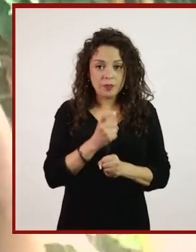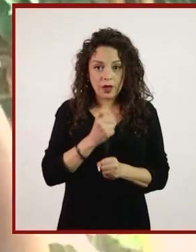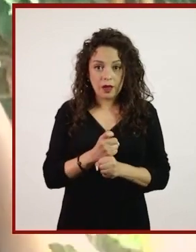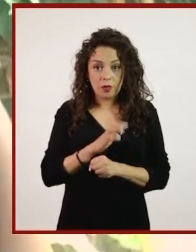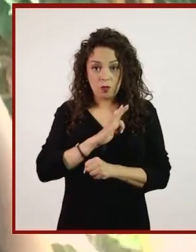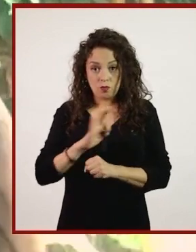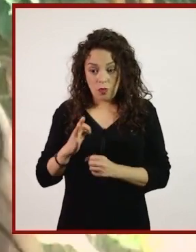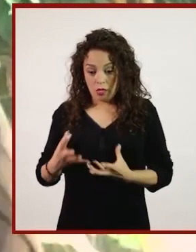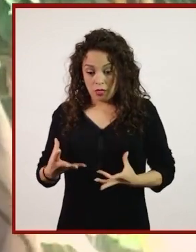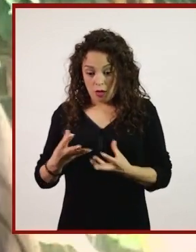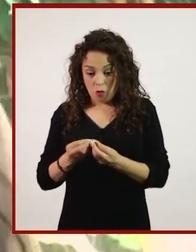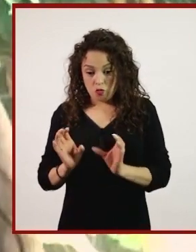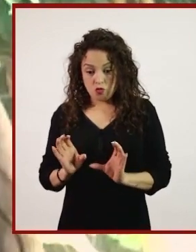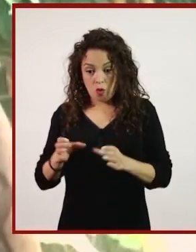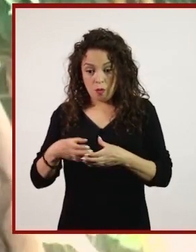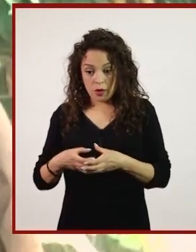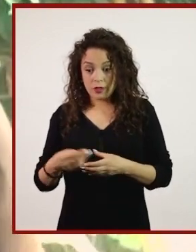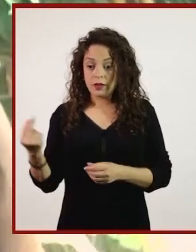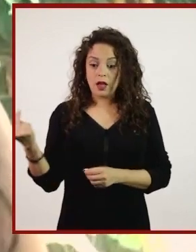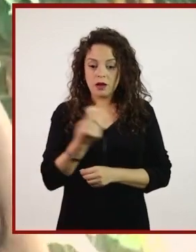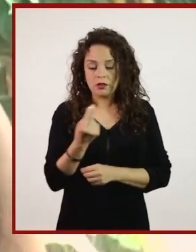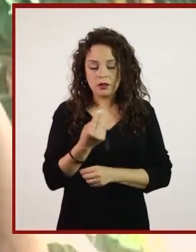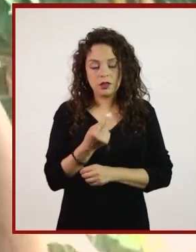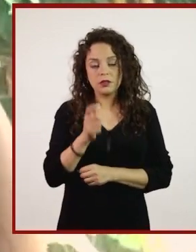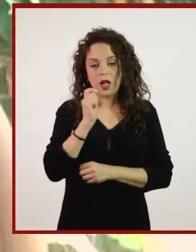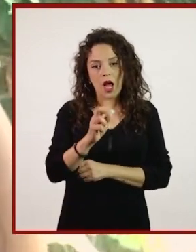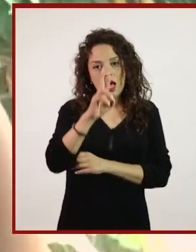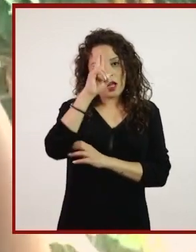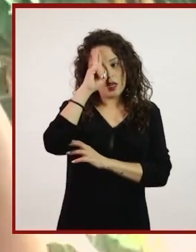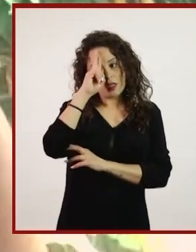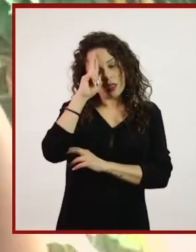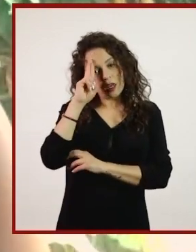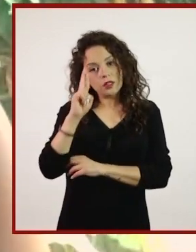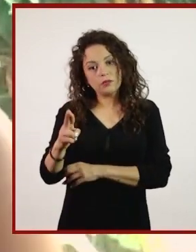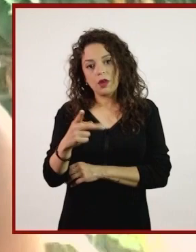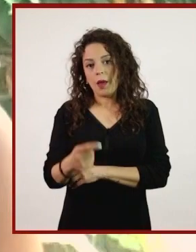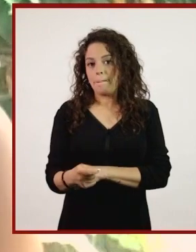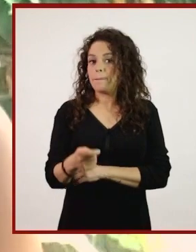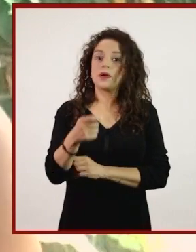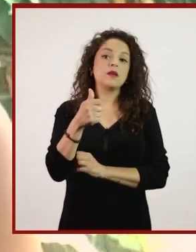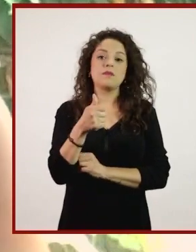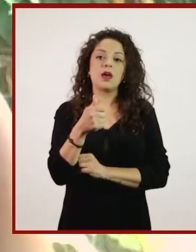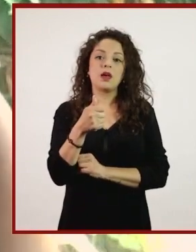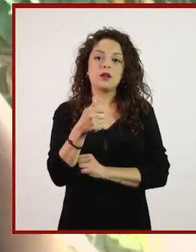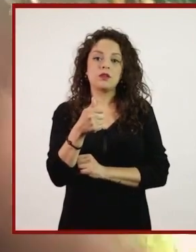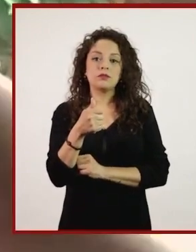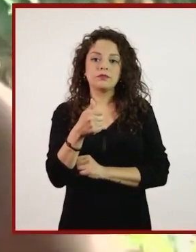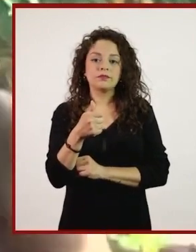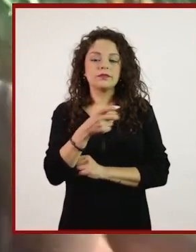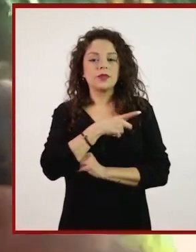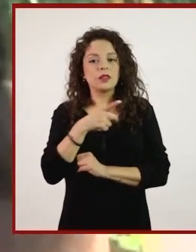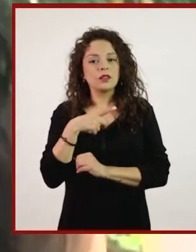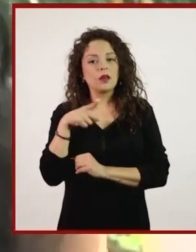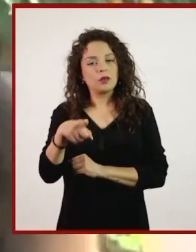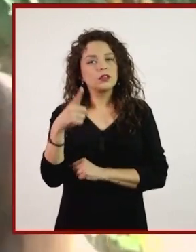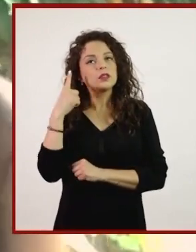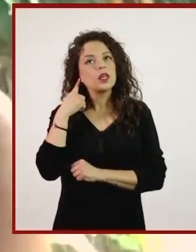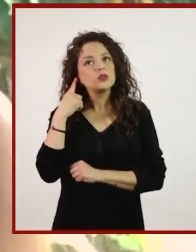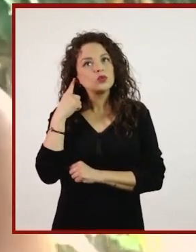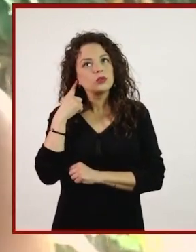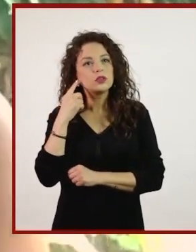crecido ahí o no, creo que primero para poder trabajar en una comunidad tenemos que basarnos en el respeto. ¿No? Y voy a lo mismo,